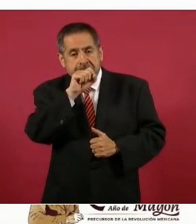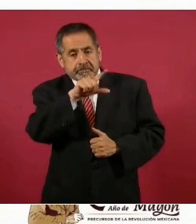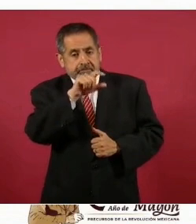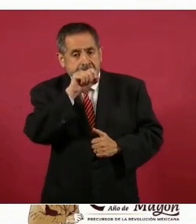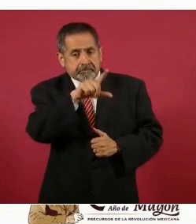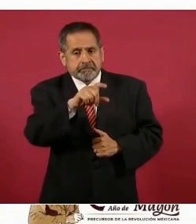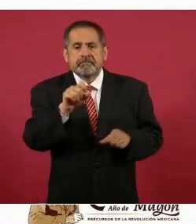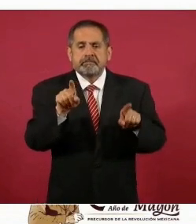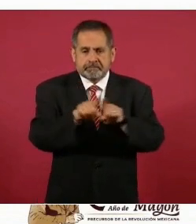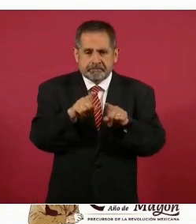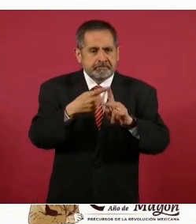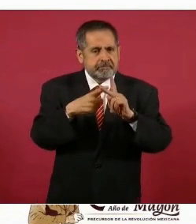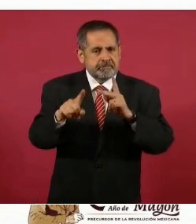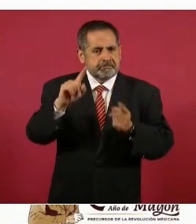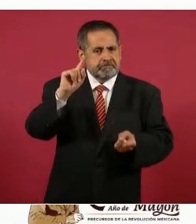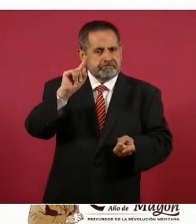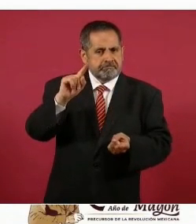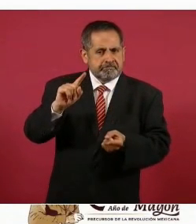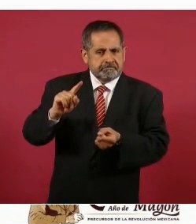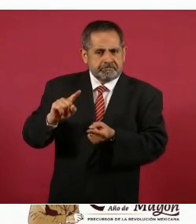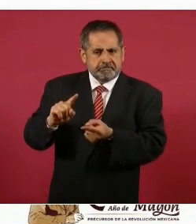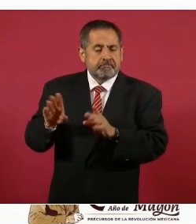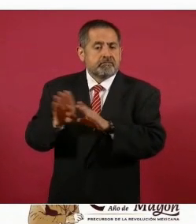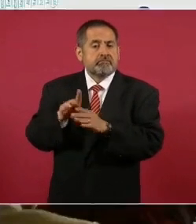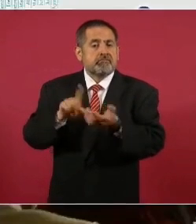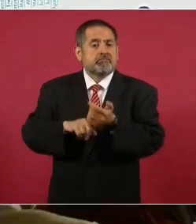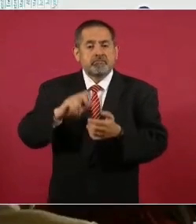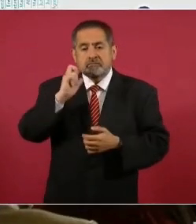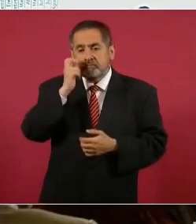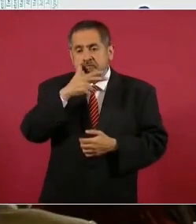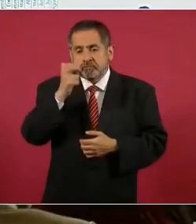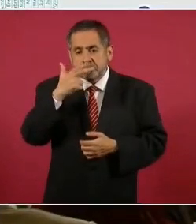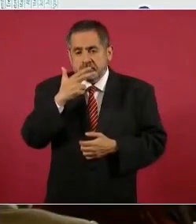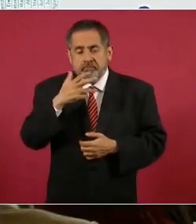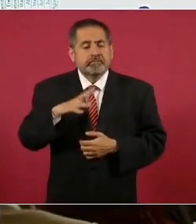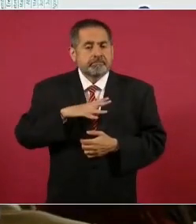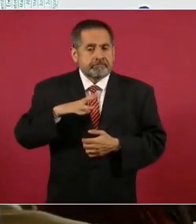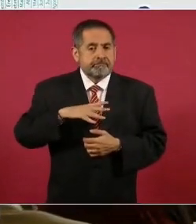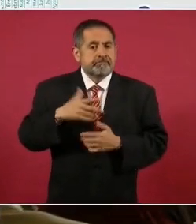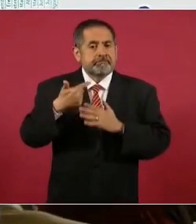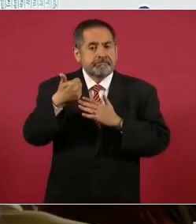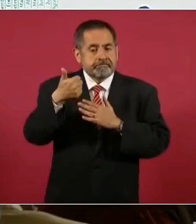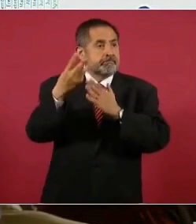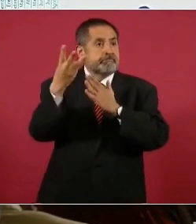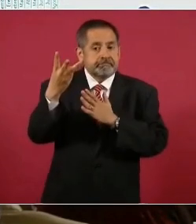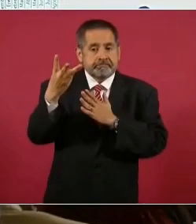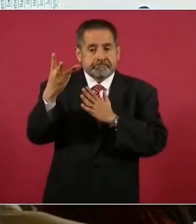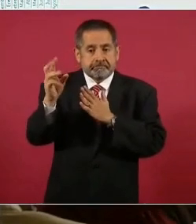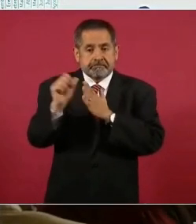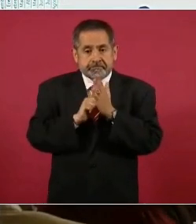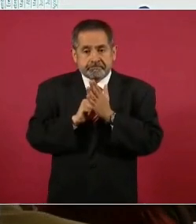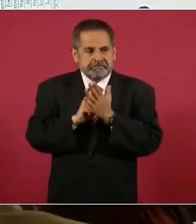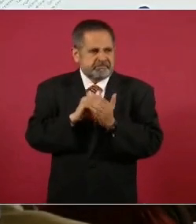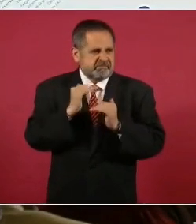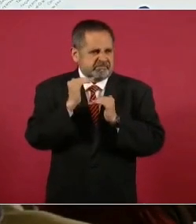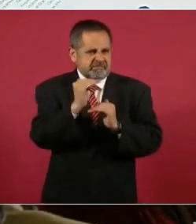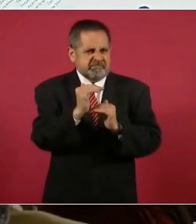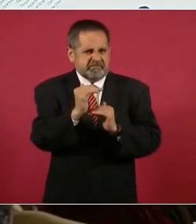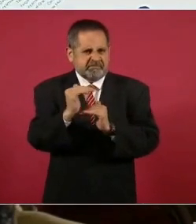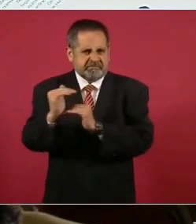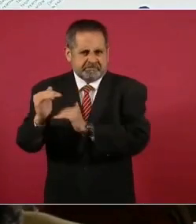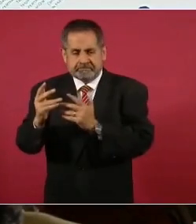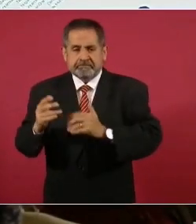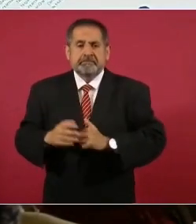a la baja en el caso de Chihuahua hay tres meses que está contenido adelante